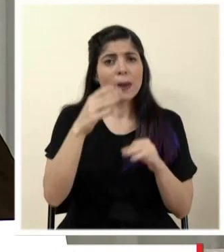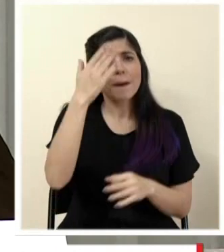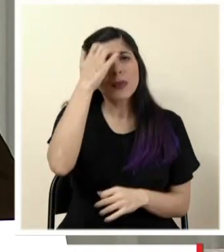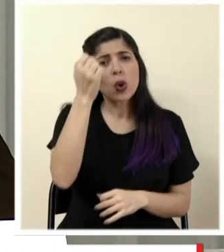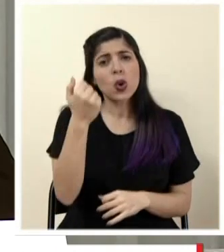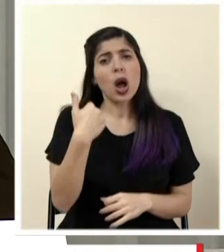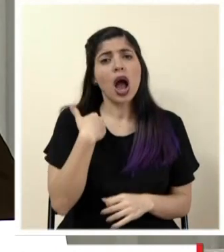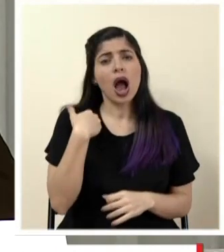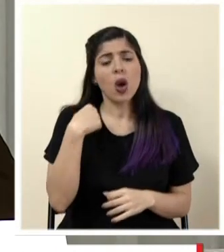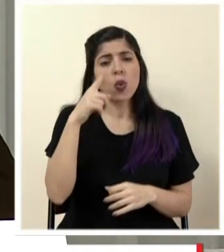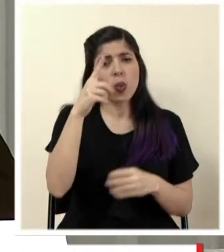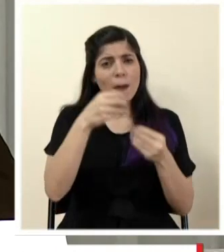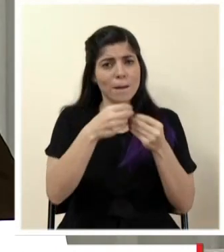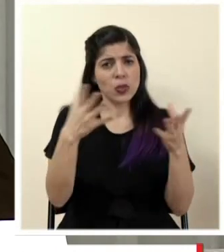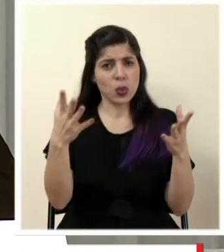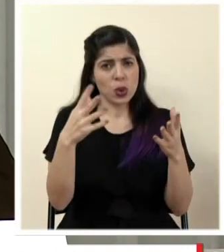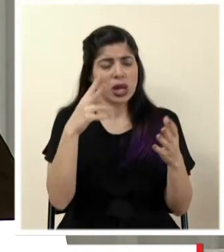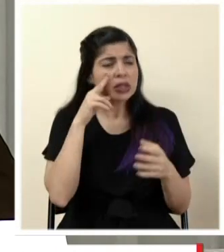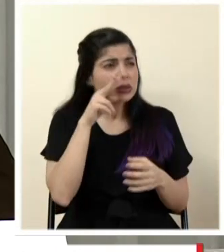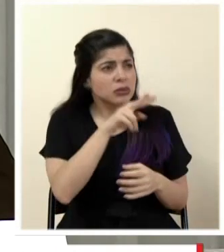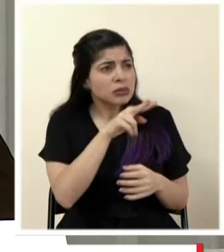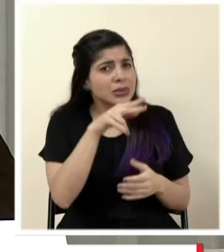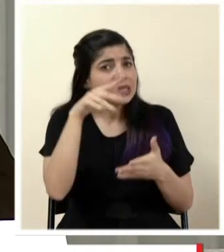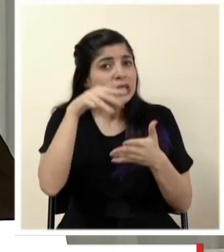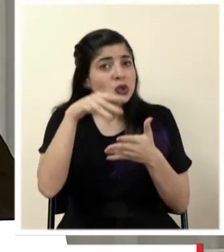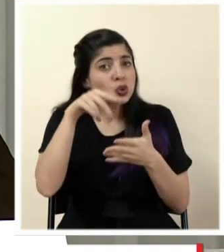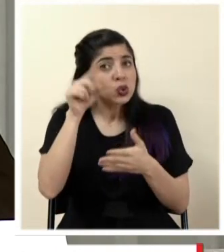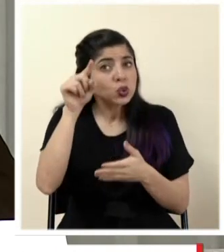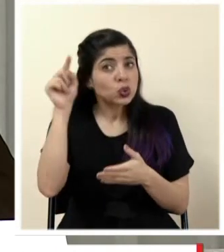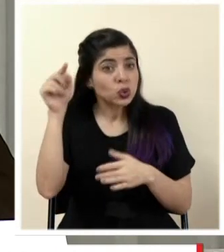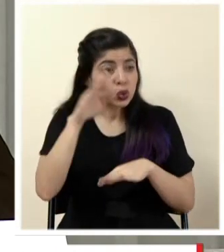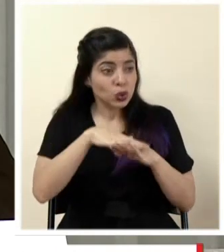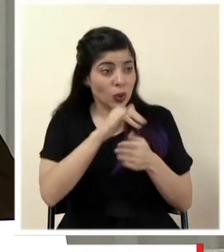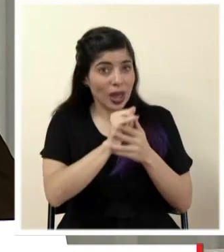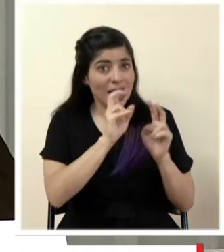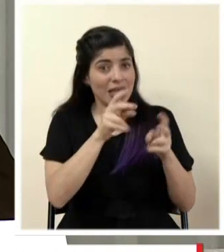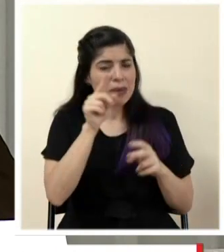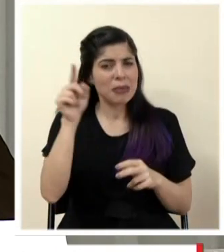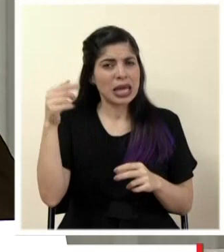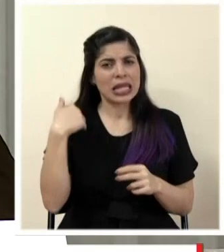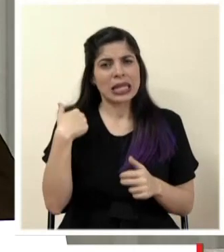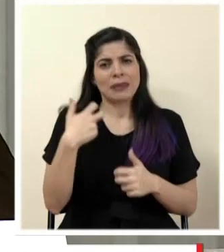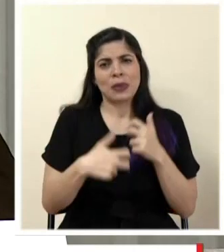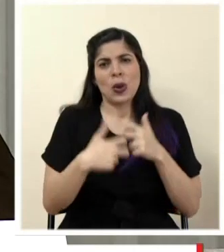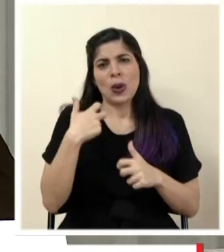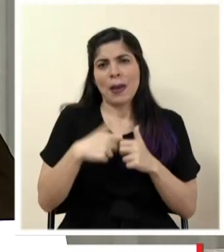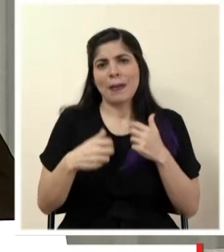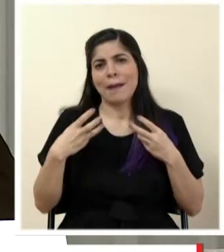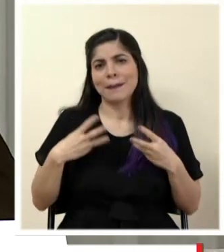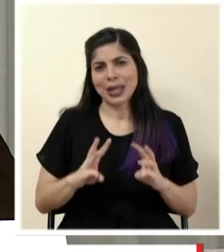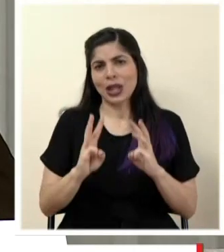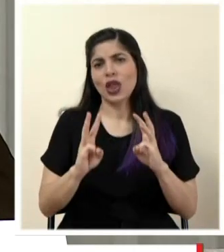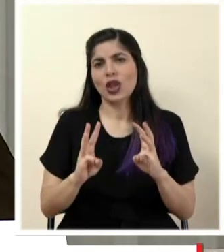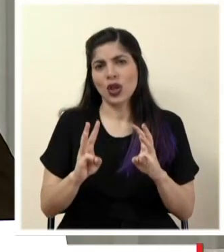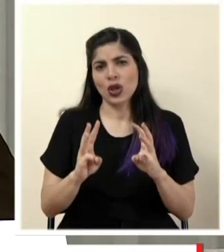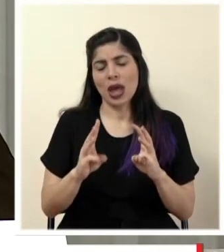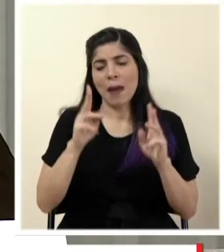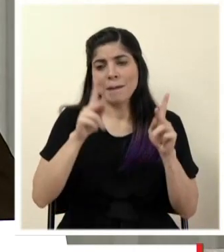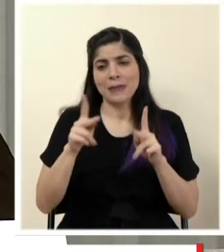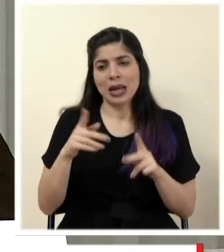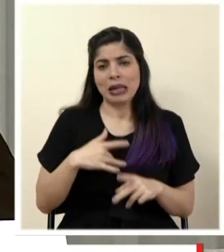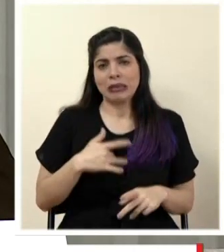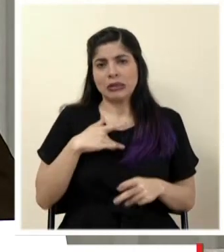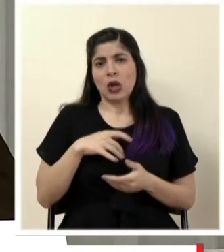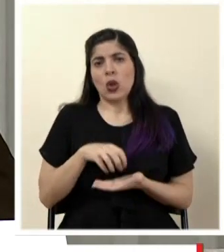vi una publicación en donde muchos de los estudios que se han conducido al respecto tienen serios problemas metodológicos que dan mucha duda sobre